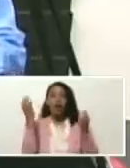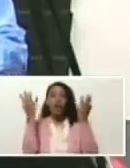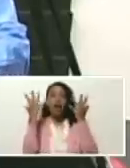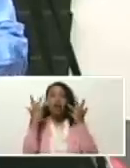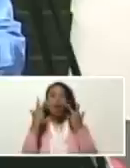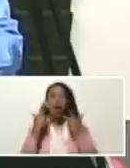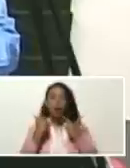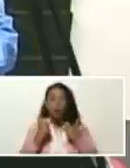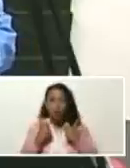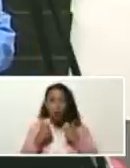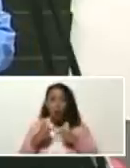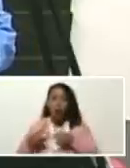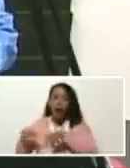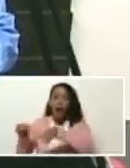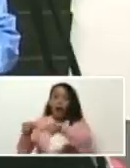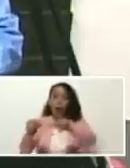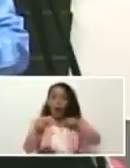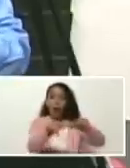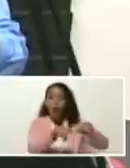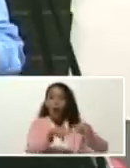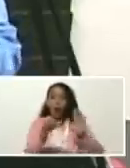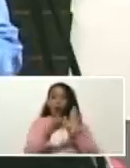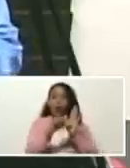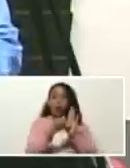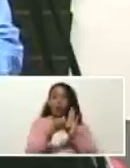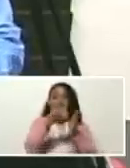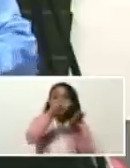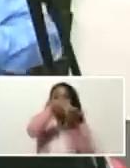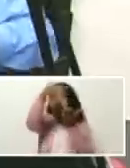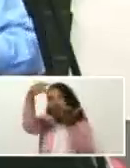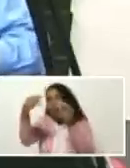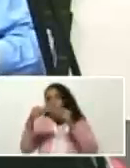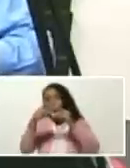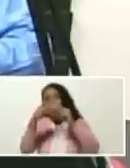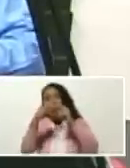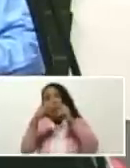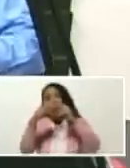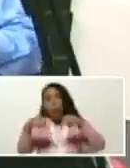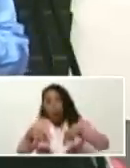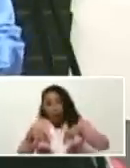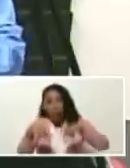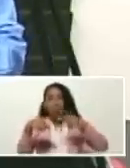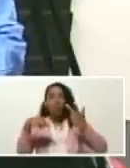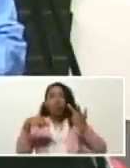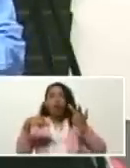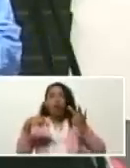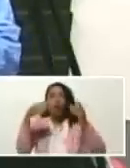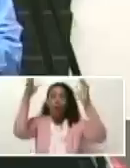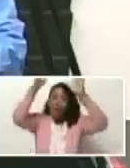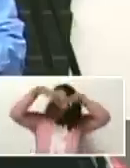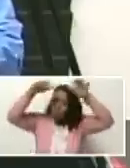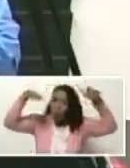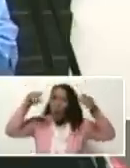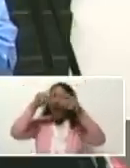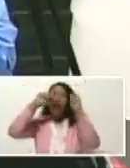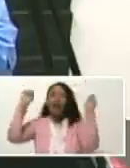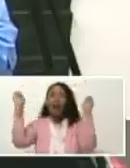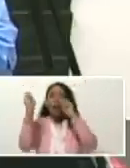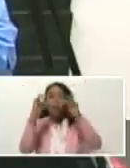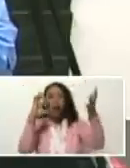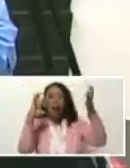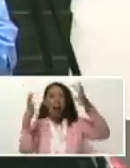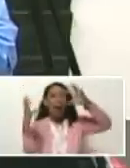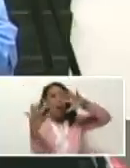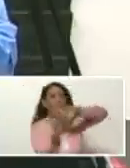en los lugares donde se han caído puentes por la lluvia torrencial por el cambio climático